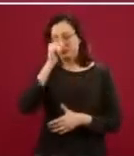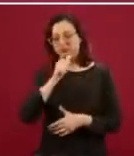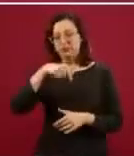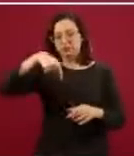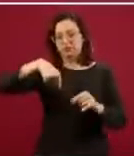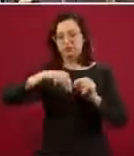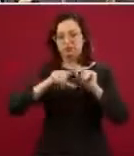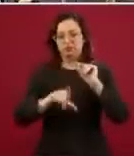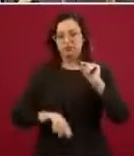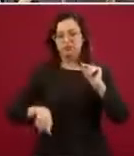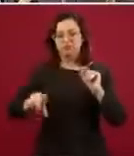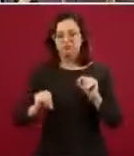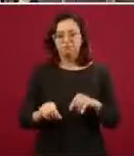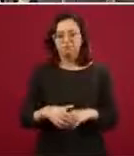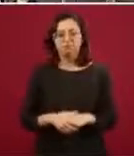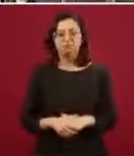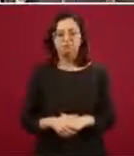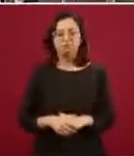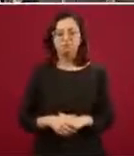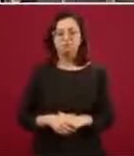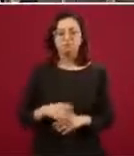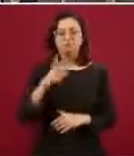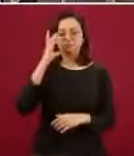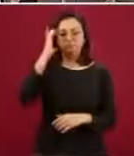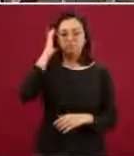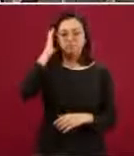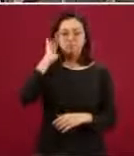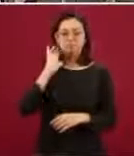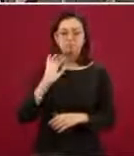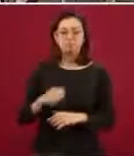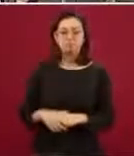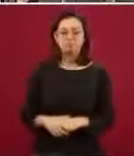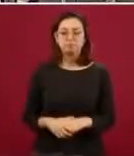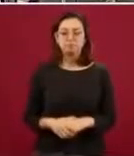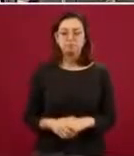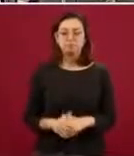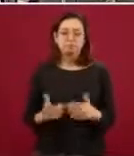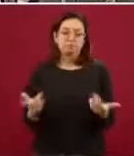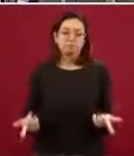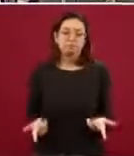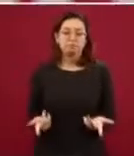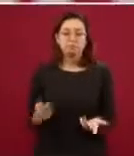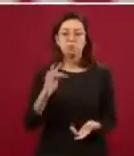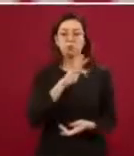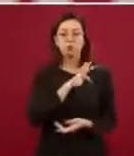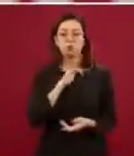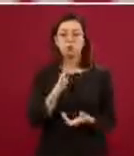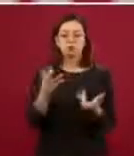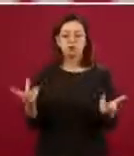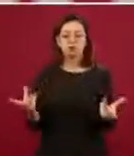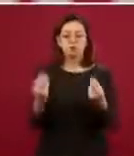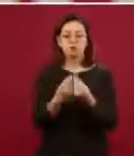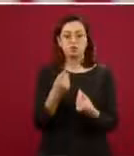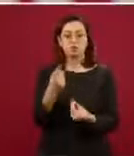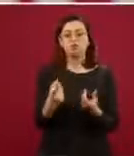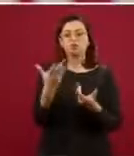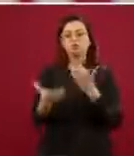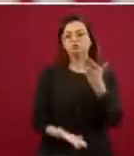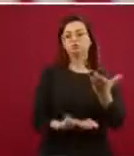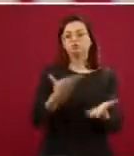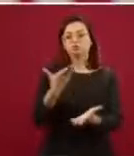país. Esto puede ir aparejado a lo que tú estás planteando, a que haya